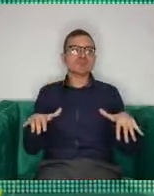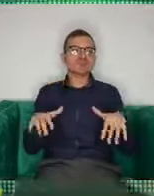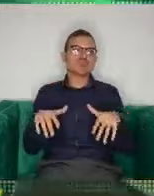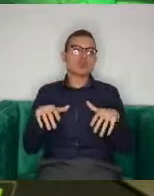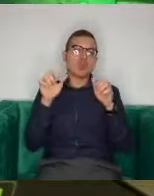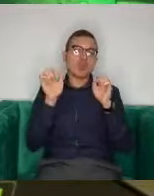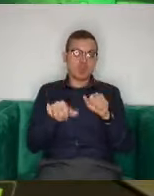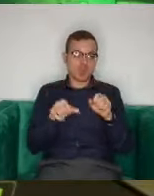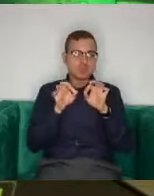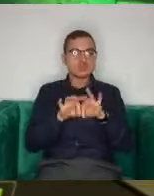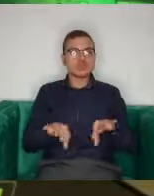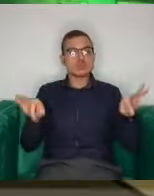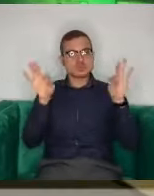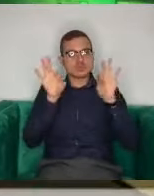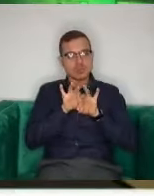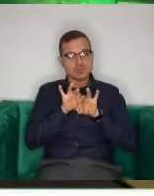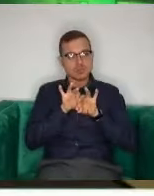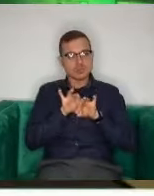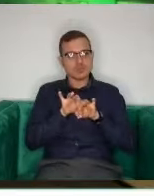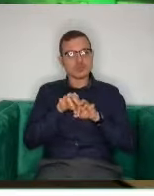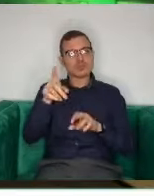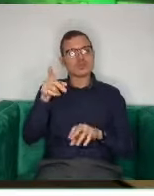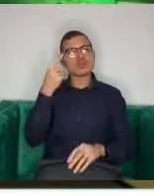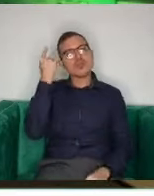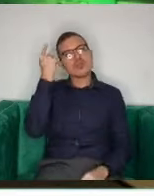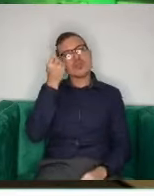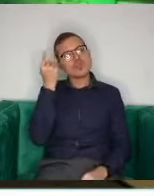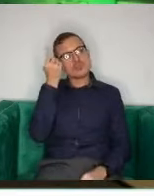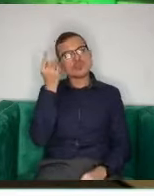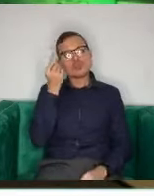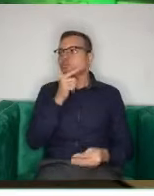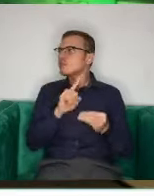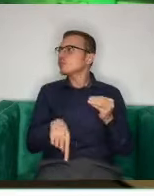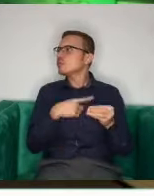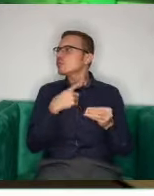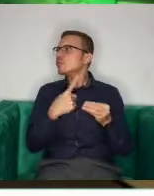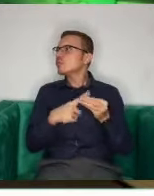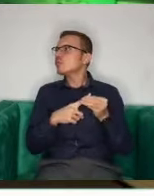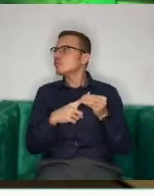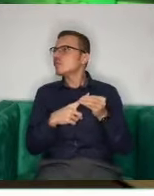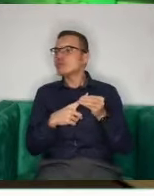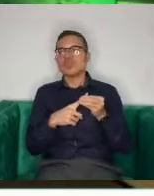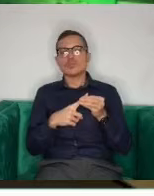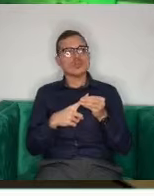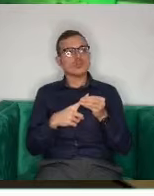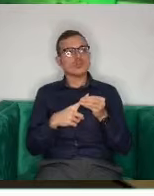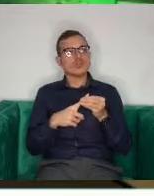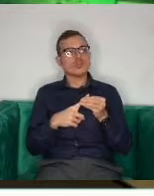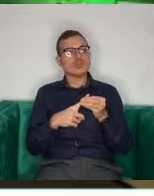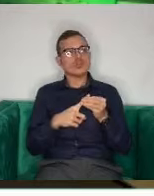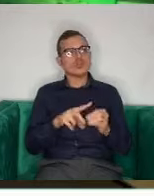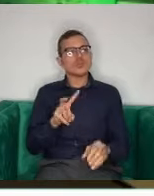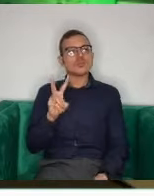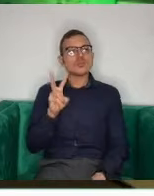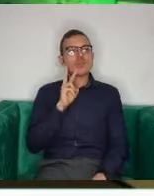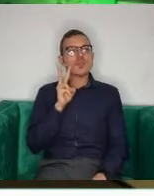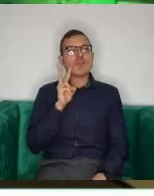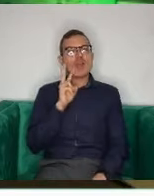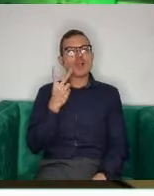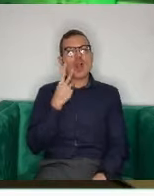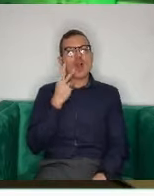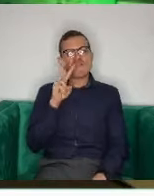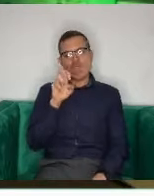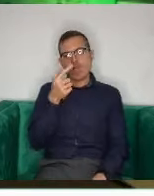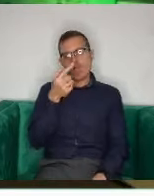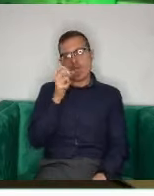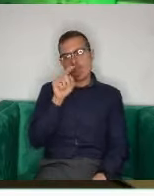¿Qué usted opina sobre esta moda que hay actual de ser vegetariano? Yo